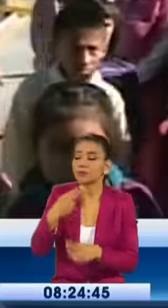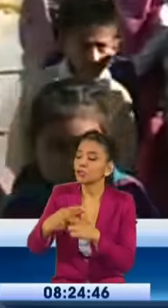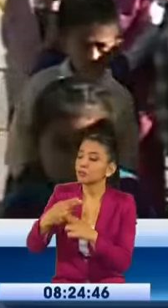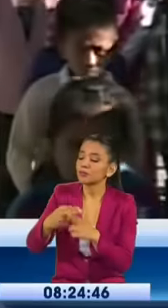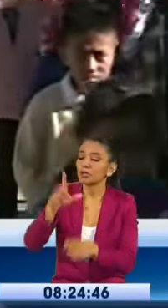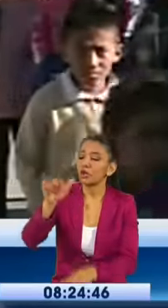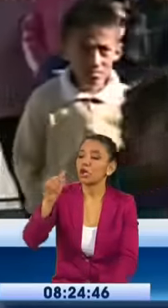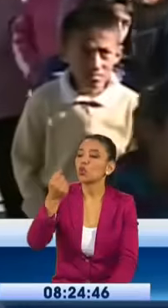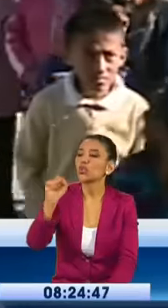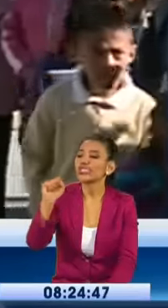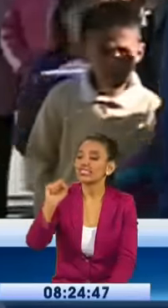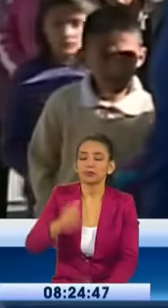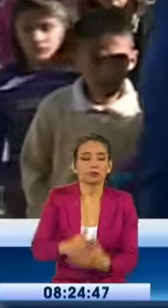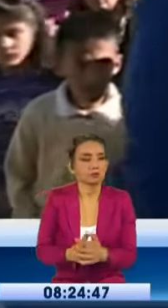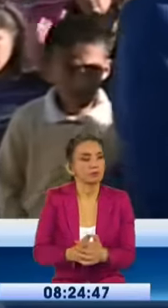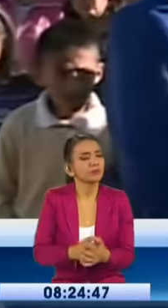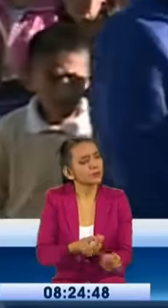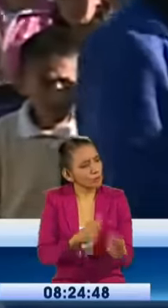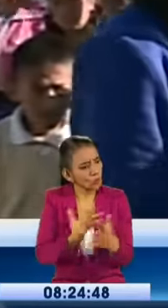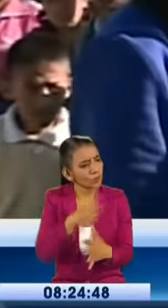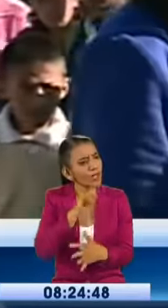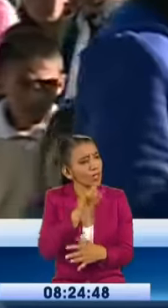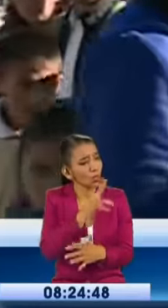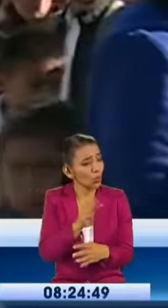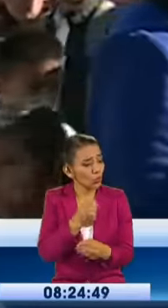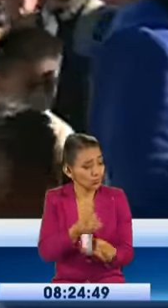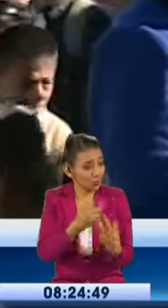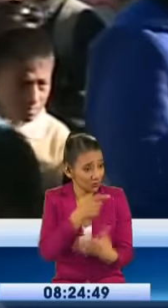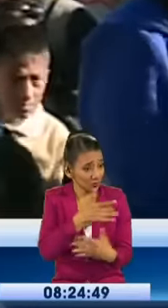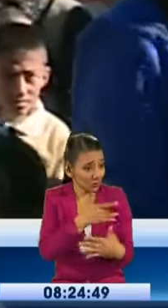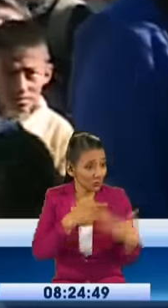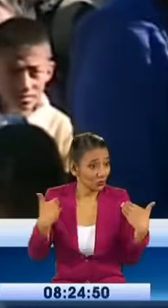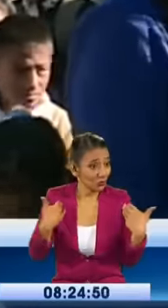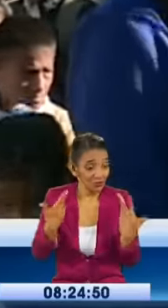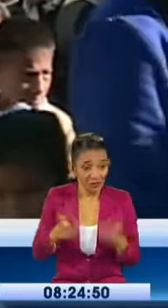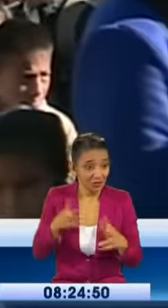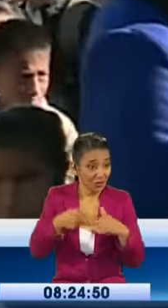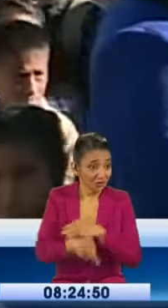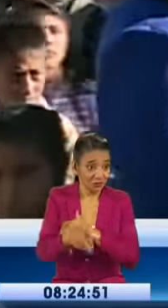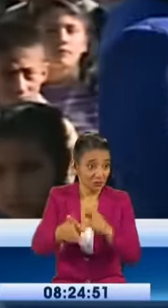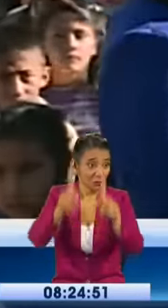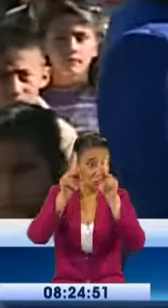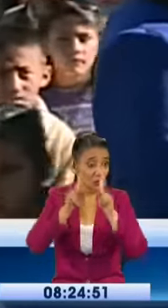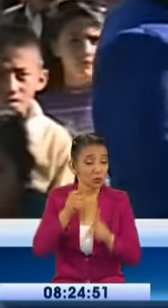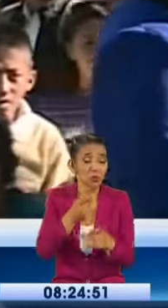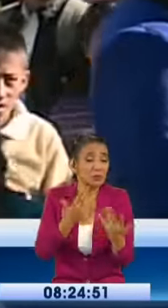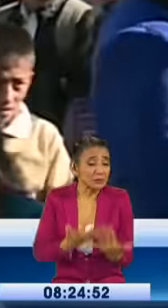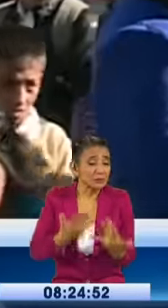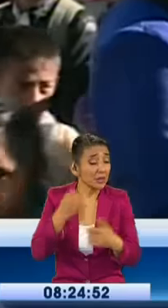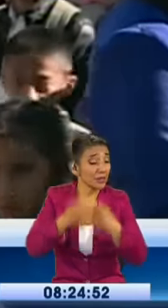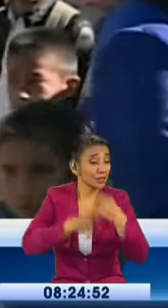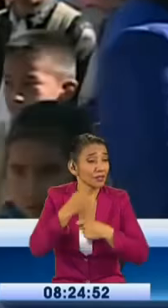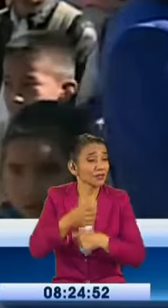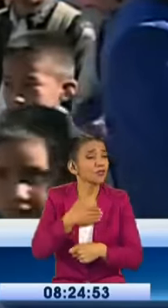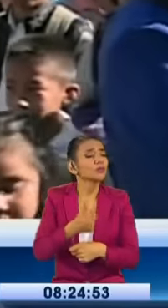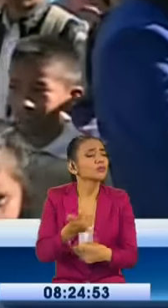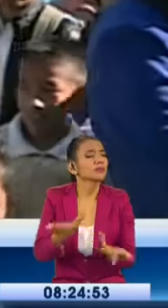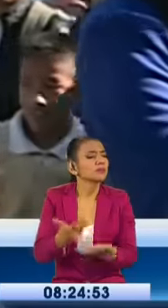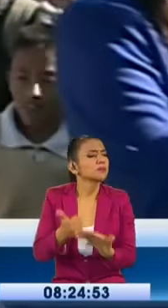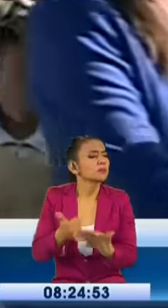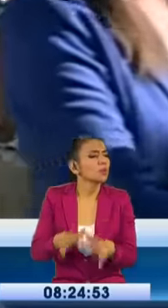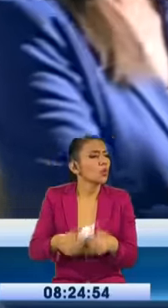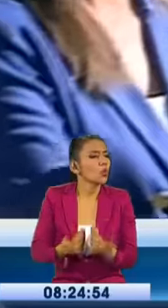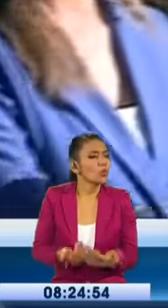Luis Almagro. Coméntanos, don Luis, ¿ustedes contentos con esta obra, con la entrega de este puente? Sabemos que han estado esperando por bastante tiempo. ¿Cómo les va a beneficiar?